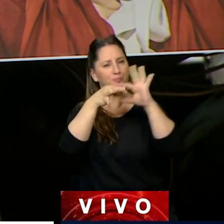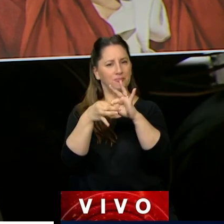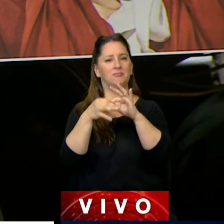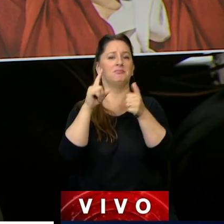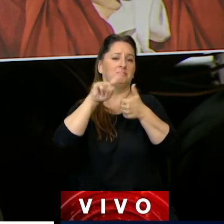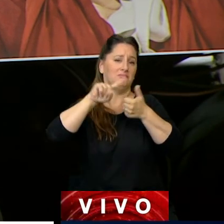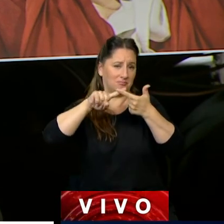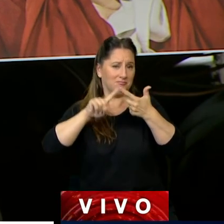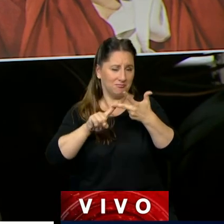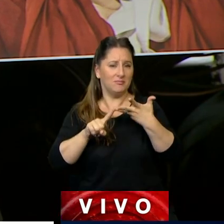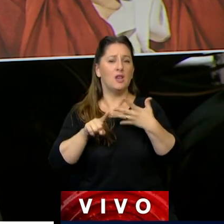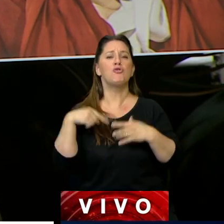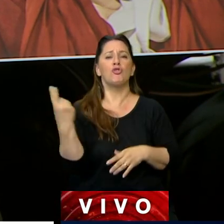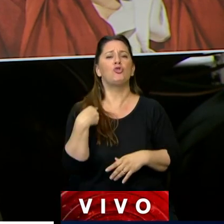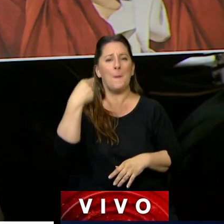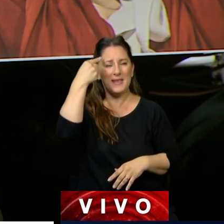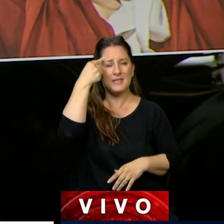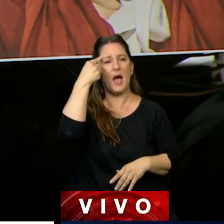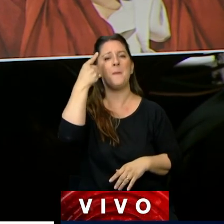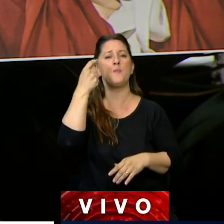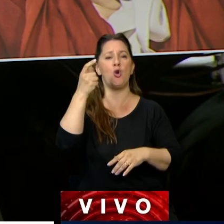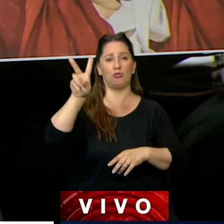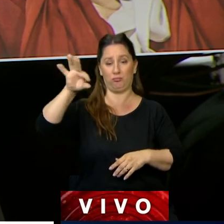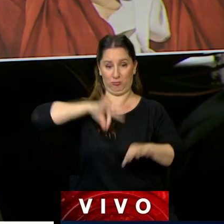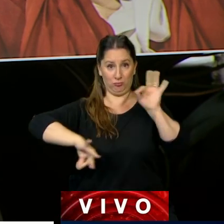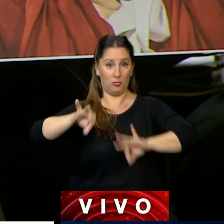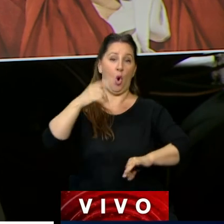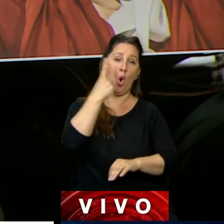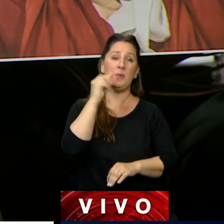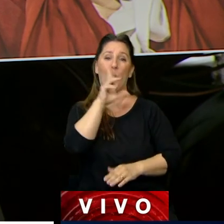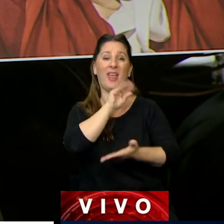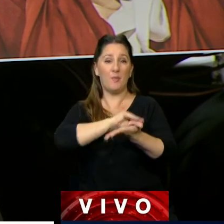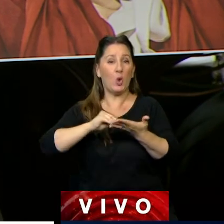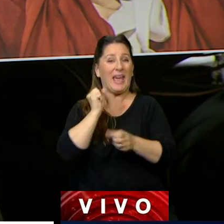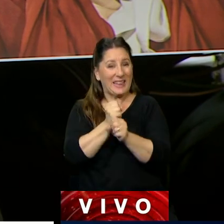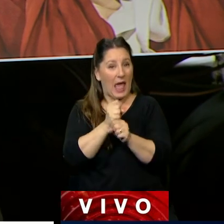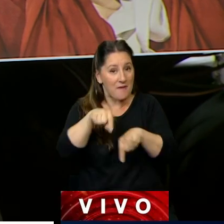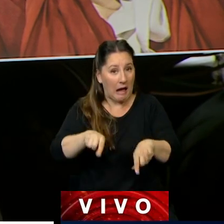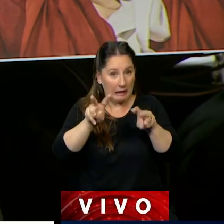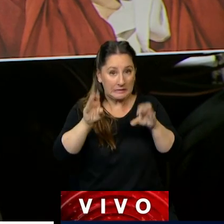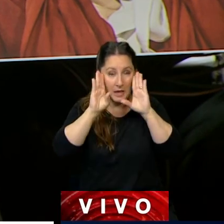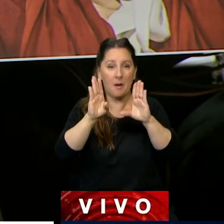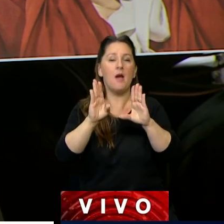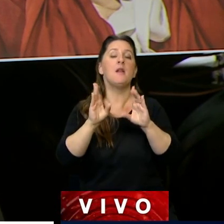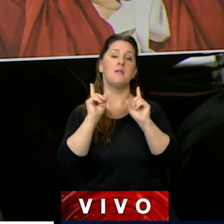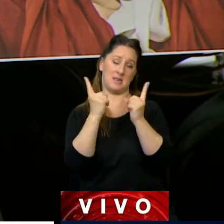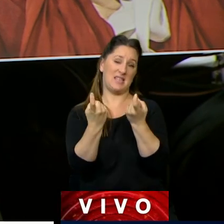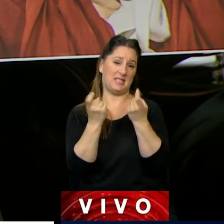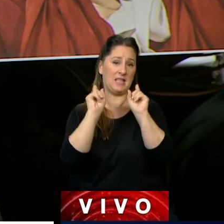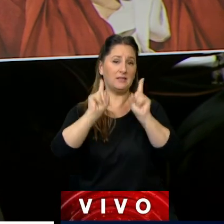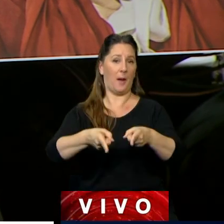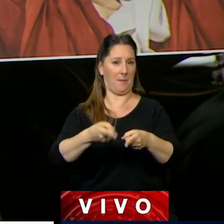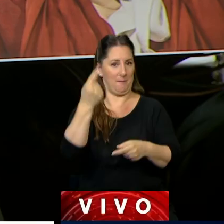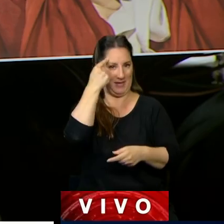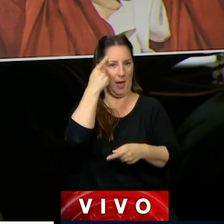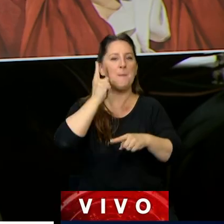eso. Y nosotros pensamos que también los ingresos de las y los diputados que trabajan de esto necesitan también tenerse en